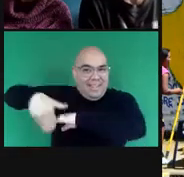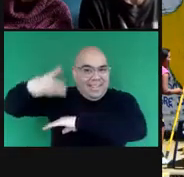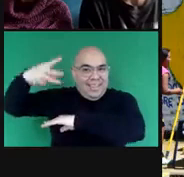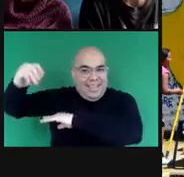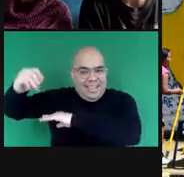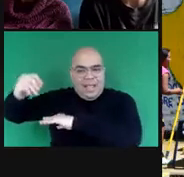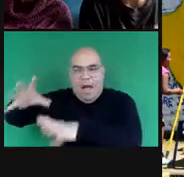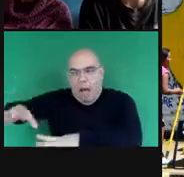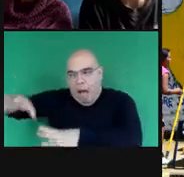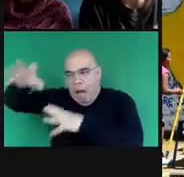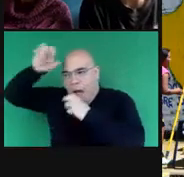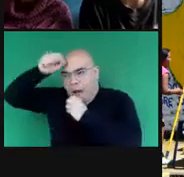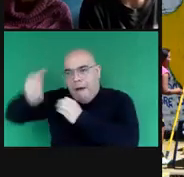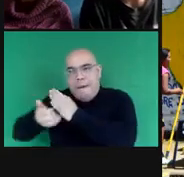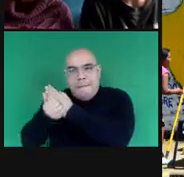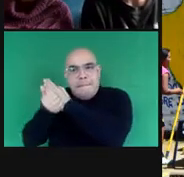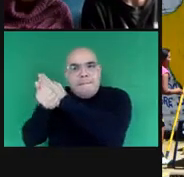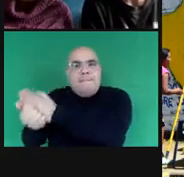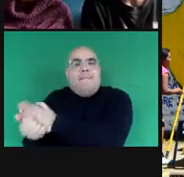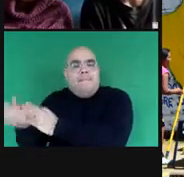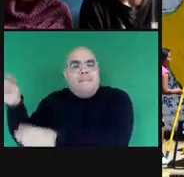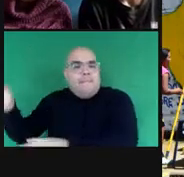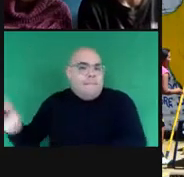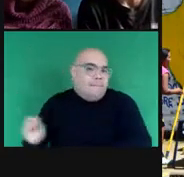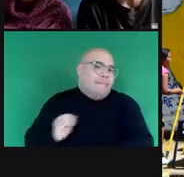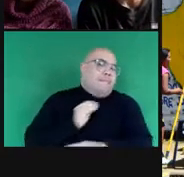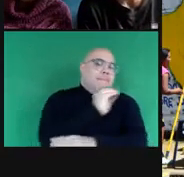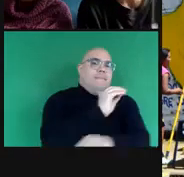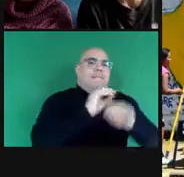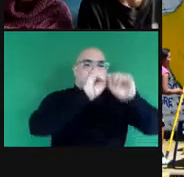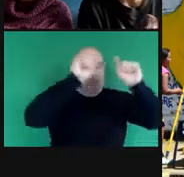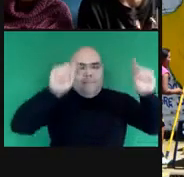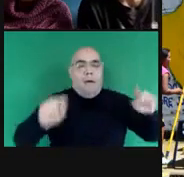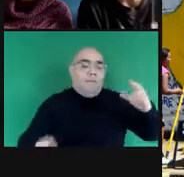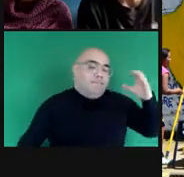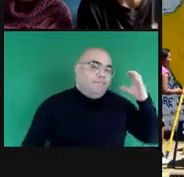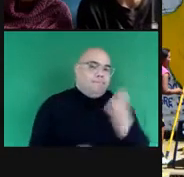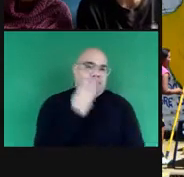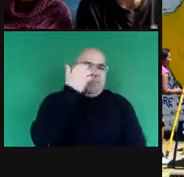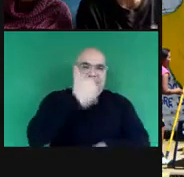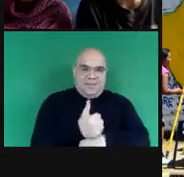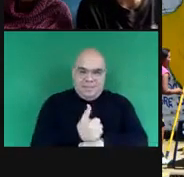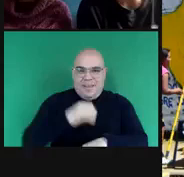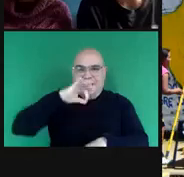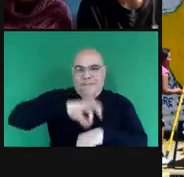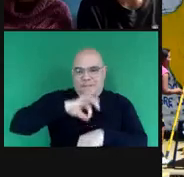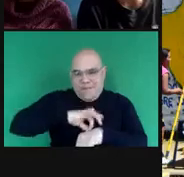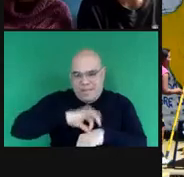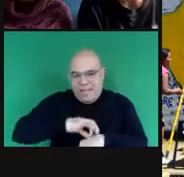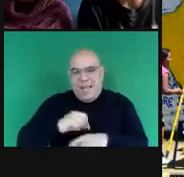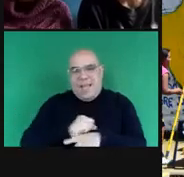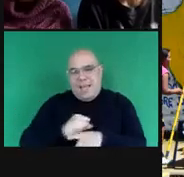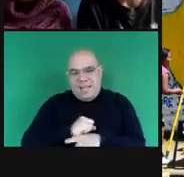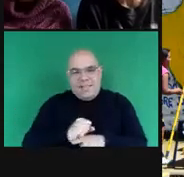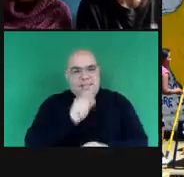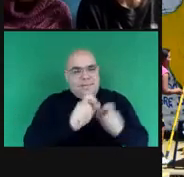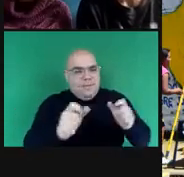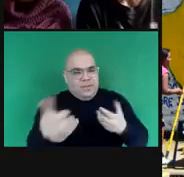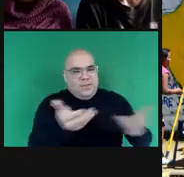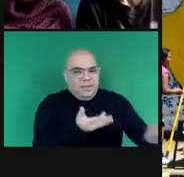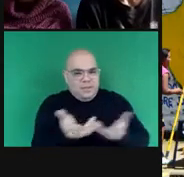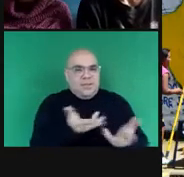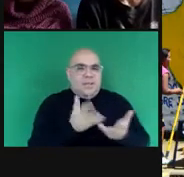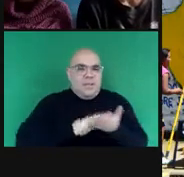volvernos fundación y empezar a crear ejercicios y experiencias artísticas con las comunidades,